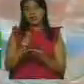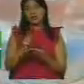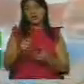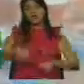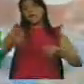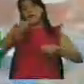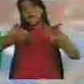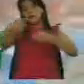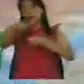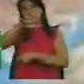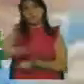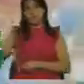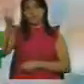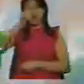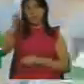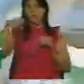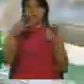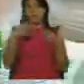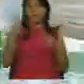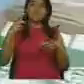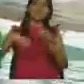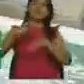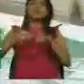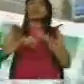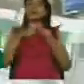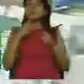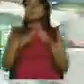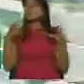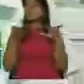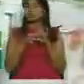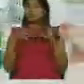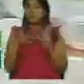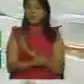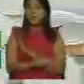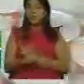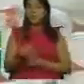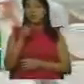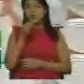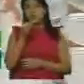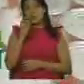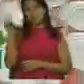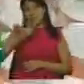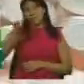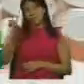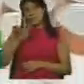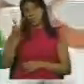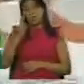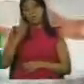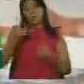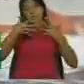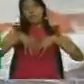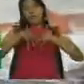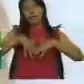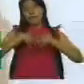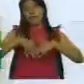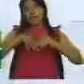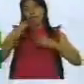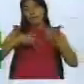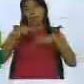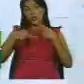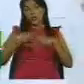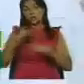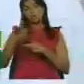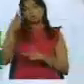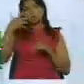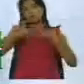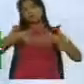en todo el territorio nacional, llevando productos, por supuesto, que forman parte de la cesta básica venezolano y de nuestras plantas procesadoras, todas aquellas